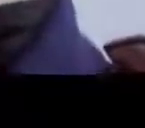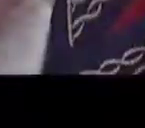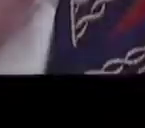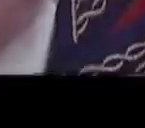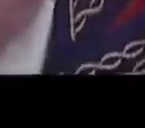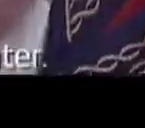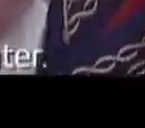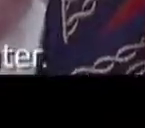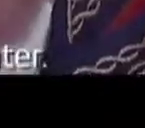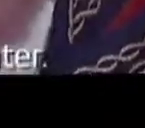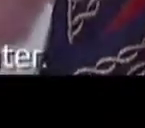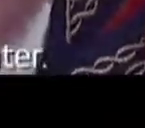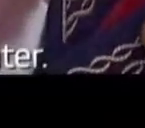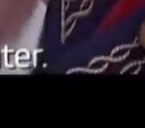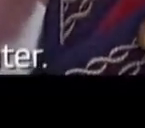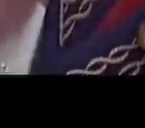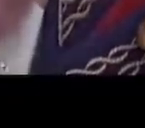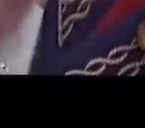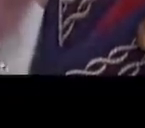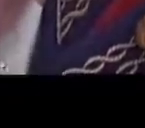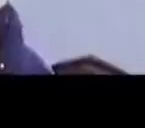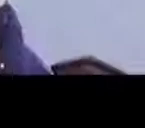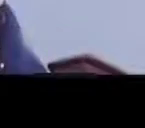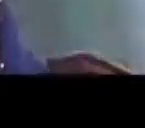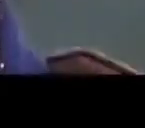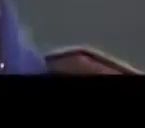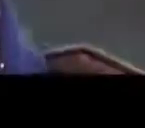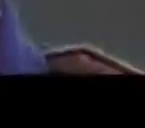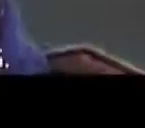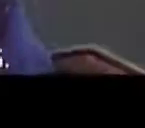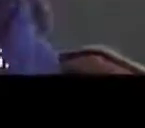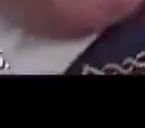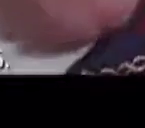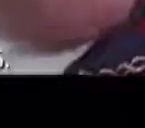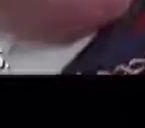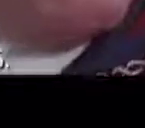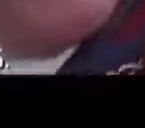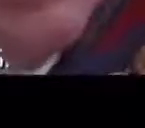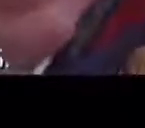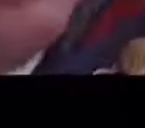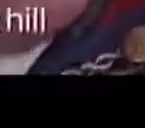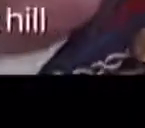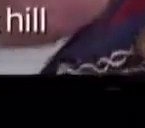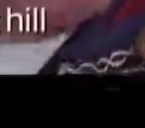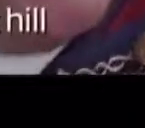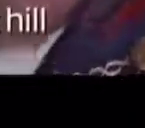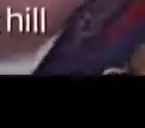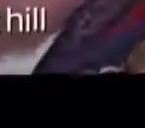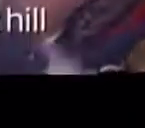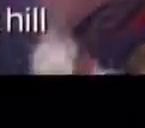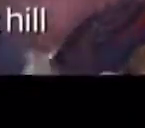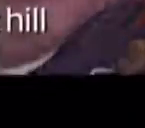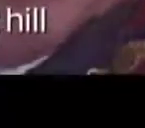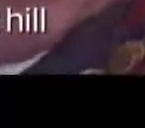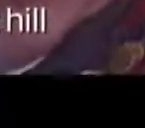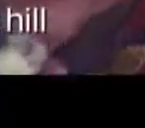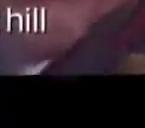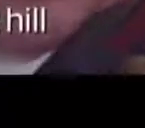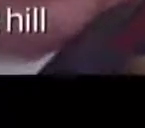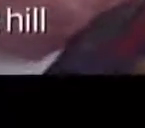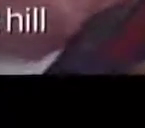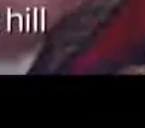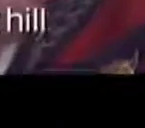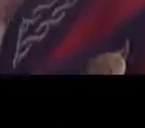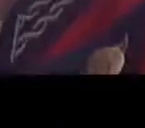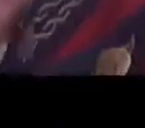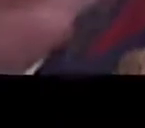Congratulations, my lord. Infantry reserve into the center. But, my lord, you've taken the field. Now we should take their spirits, send the entire battalion over that hill and